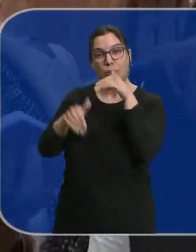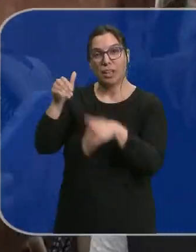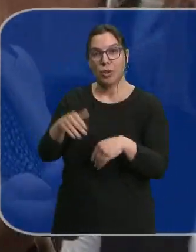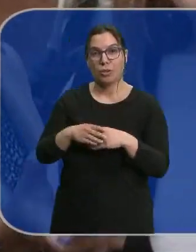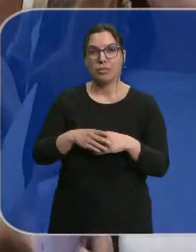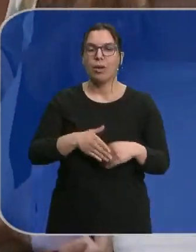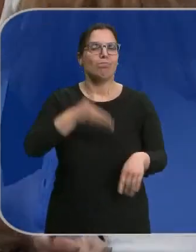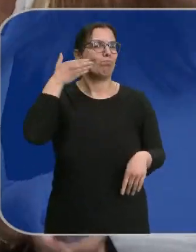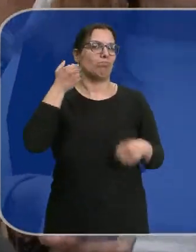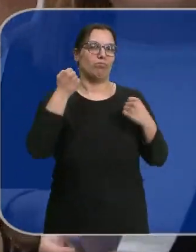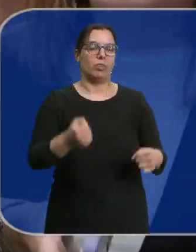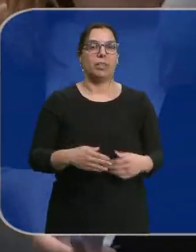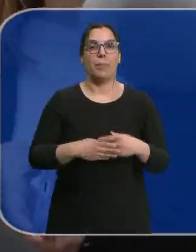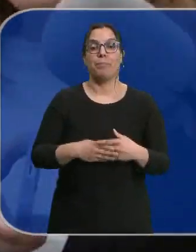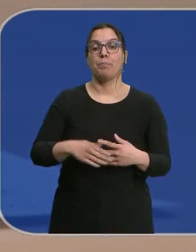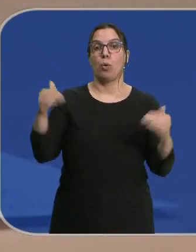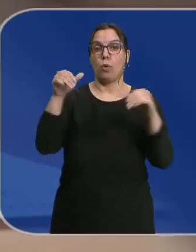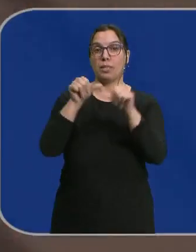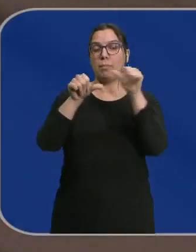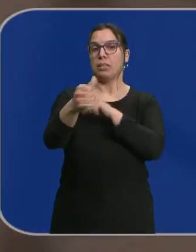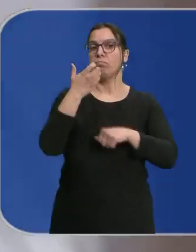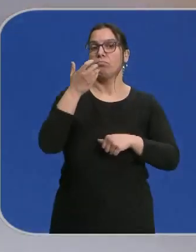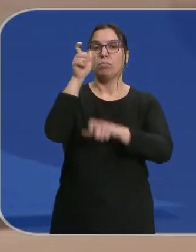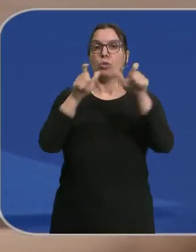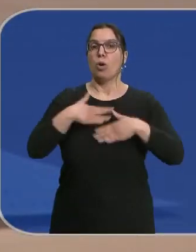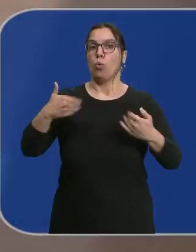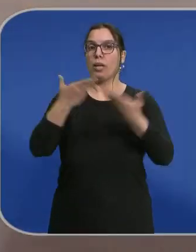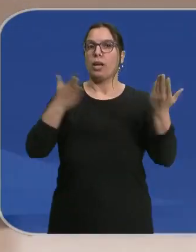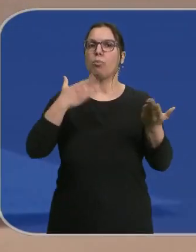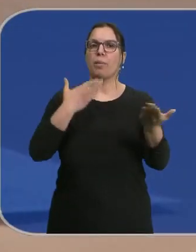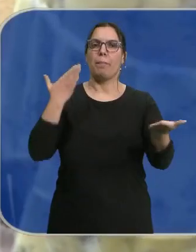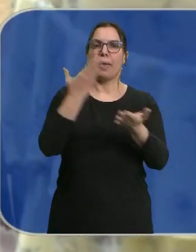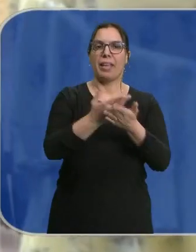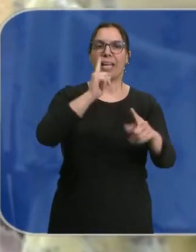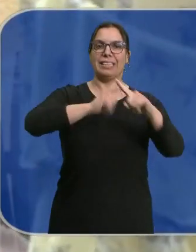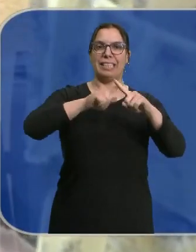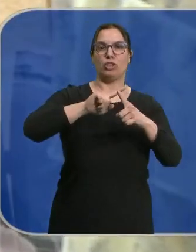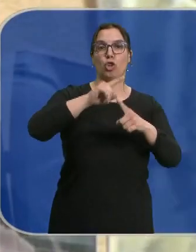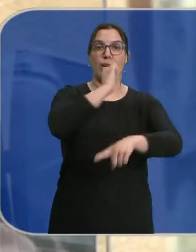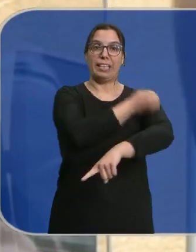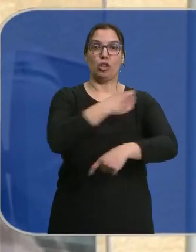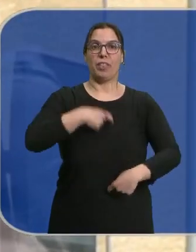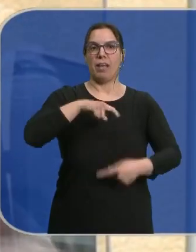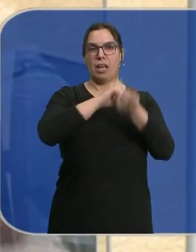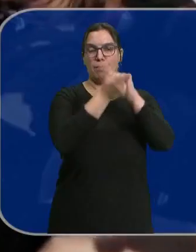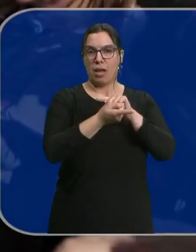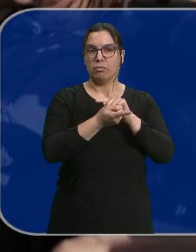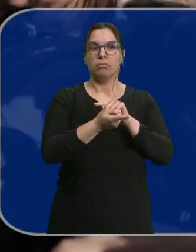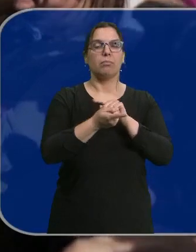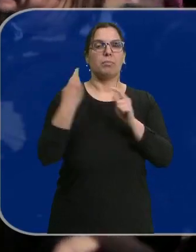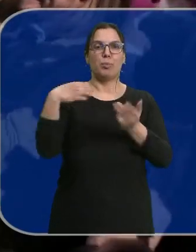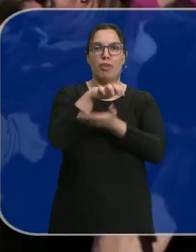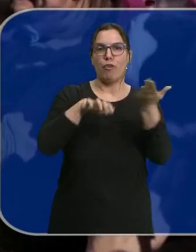votación? Bueno, muy orgullosa. A partir del jueves, cualquier persona podrá solicitar el cambio de sexo en el registro civil, sin necesidad